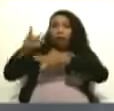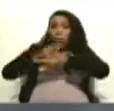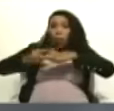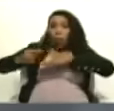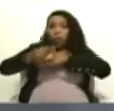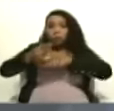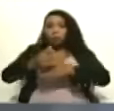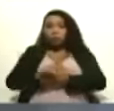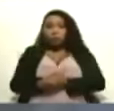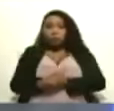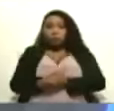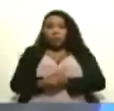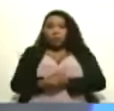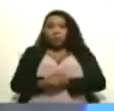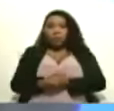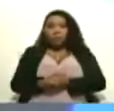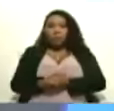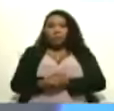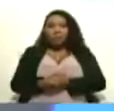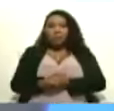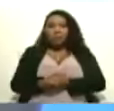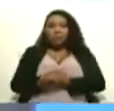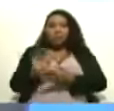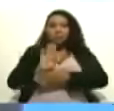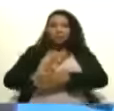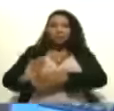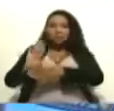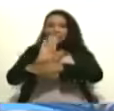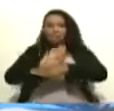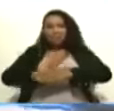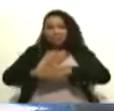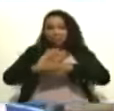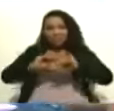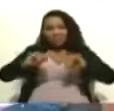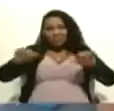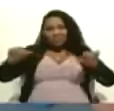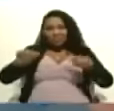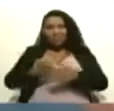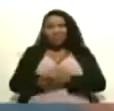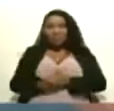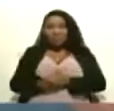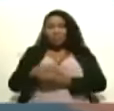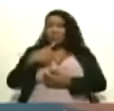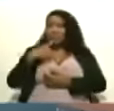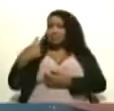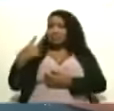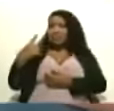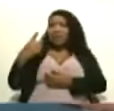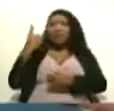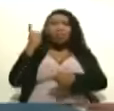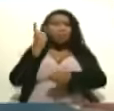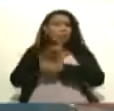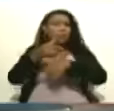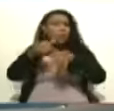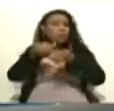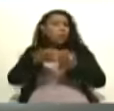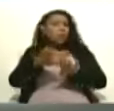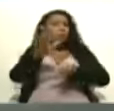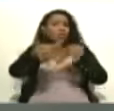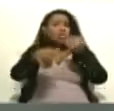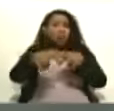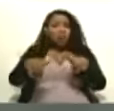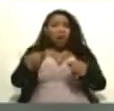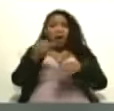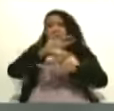news la protege la sembradora de cenizas esta diciendo que debían suspender el referendo para que el vicepresidente de